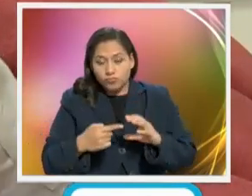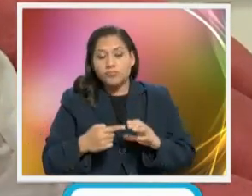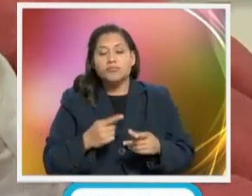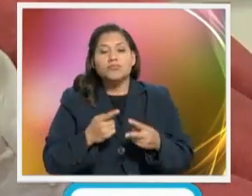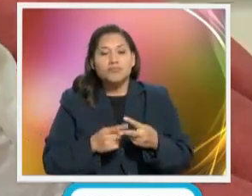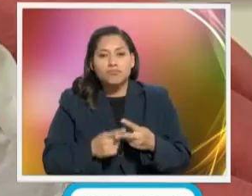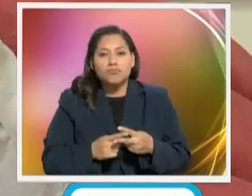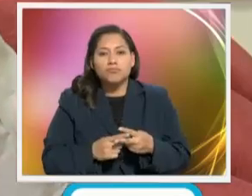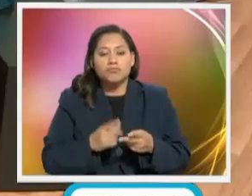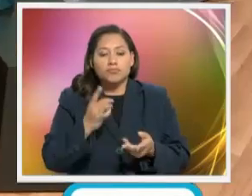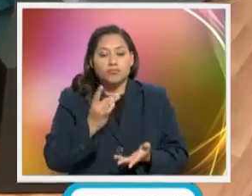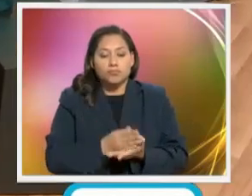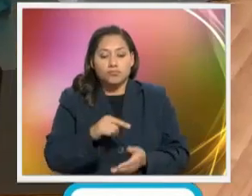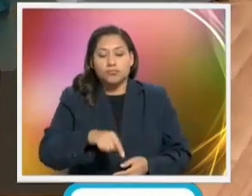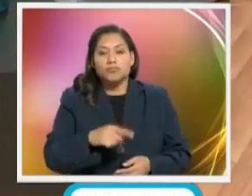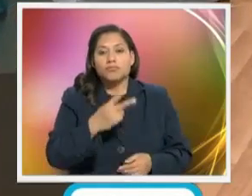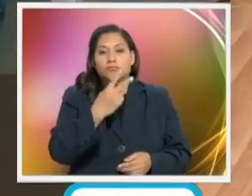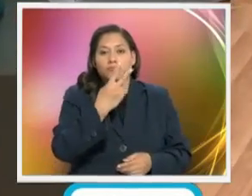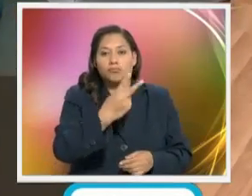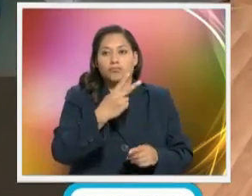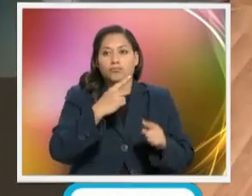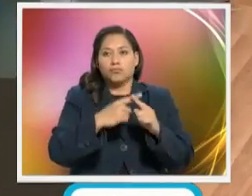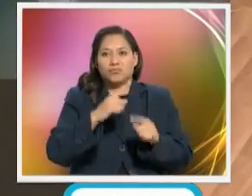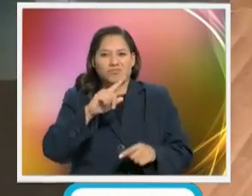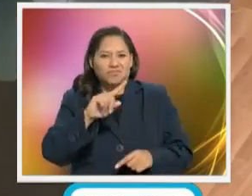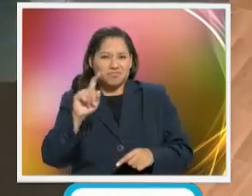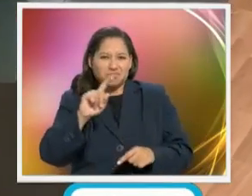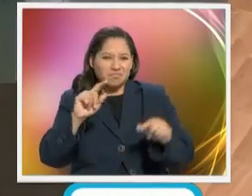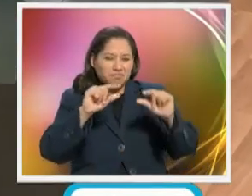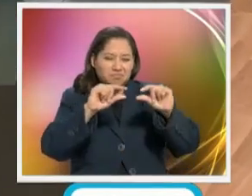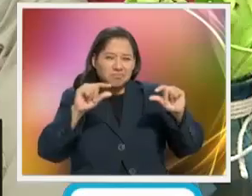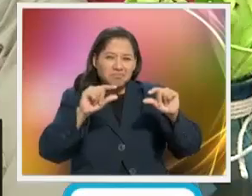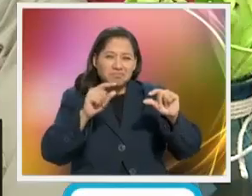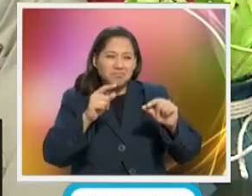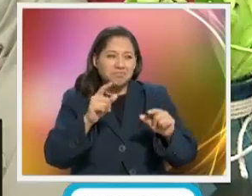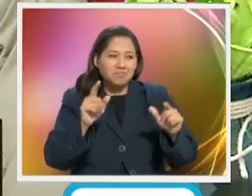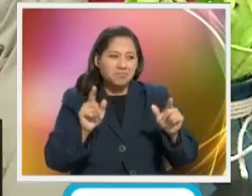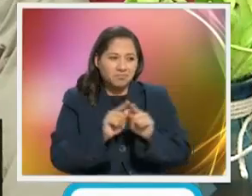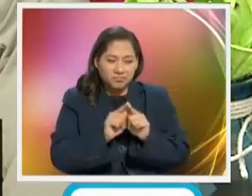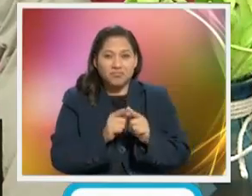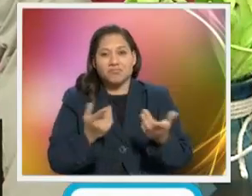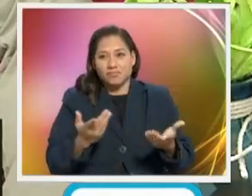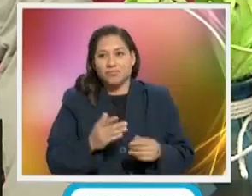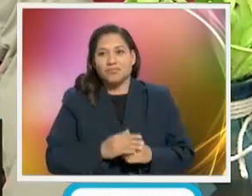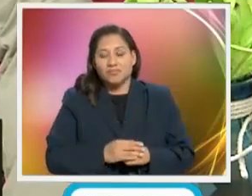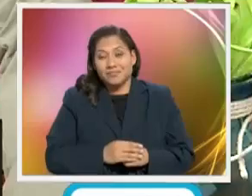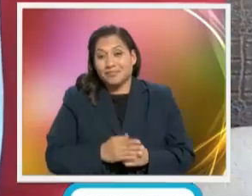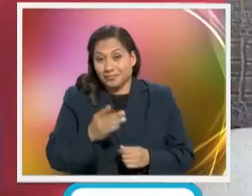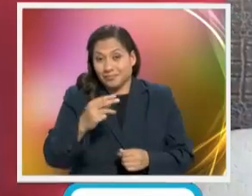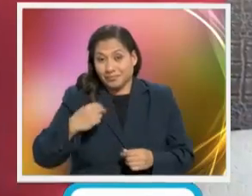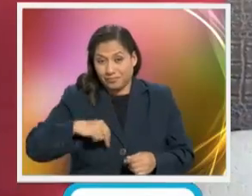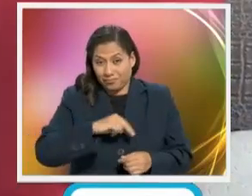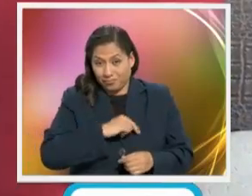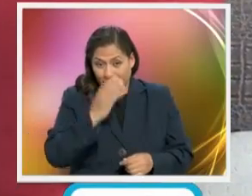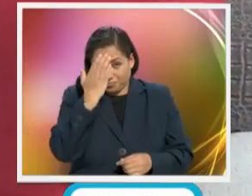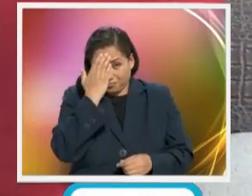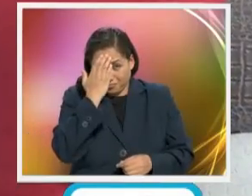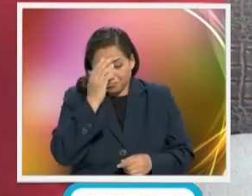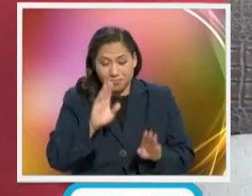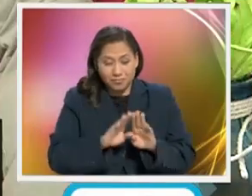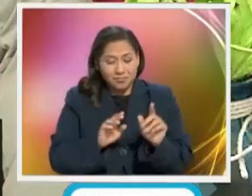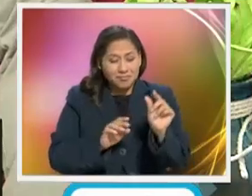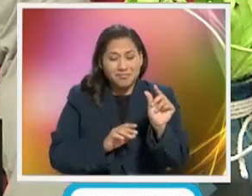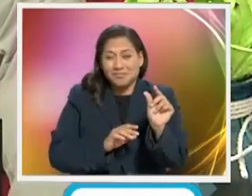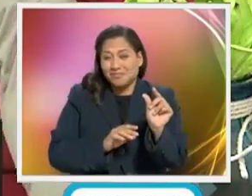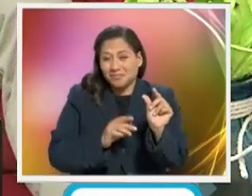es que solo llegó hasta nuestros días como un 2% menos. Ve nada Nada. más. Nada. Ve nada más de lo que Cifra. nos O sea, lo que perdimos. conocemos... Muy pequeña. Exacto, es una